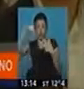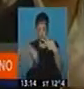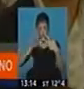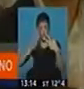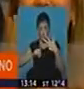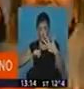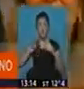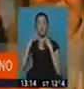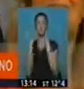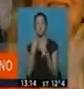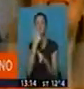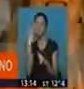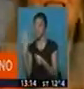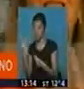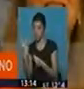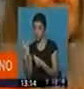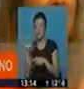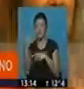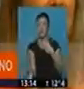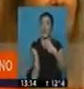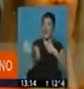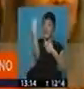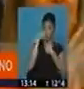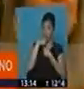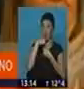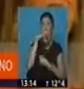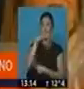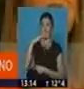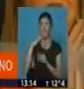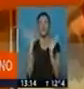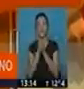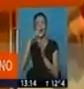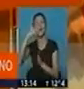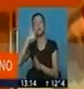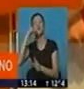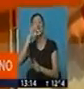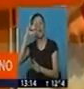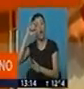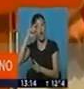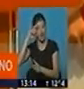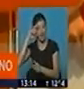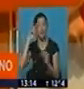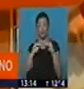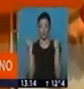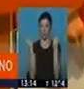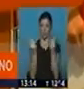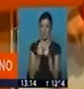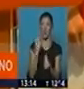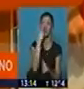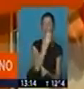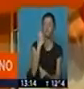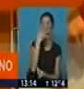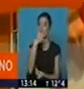32 escaños, se sume a la gran coalición con el PP y el PSOE, generando una mayoría de